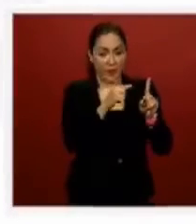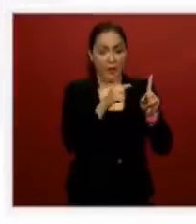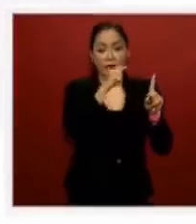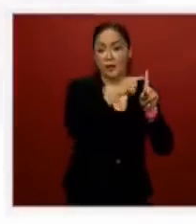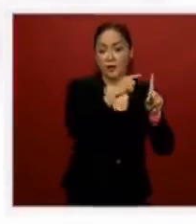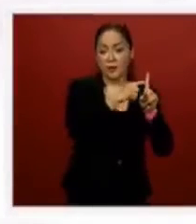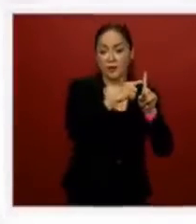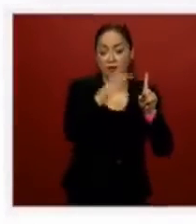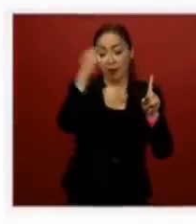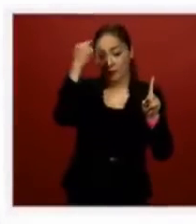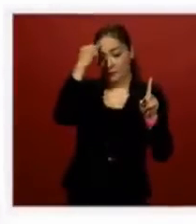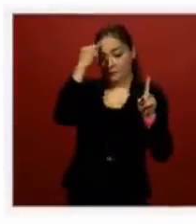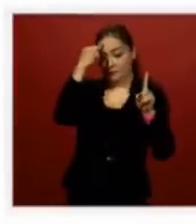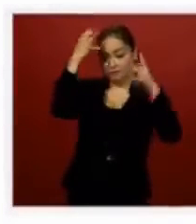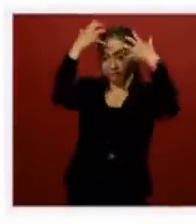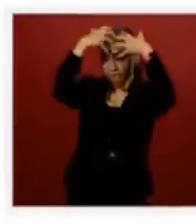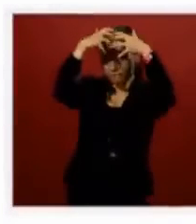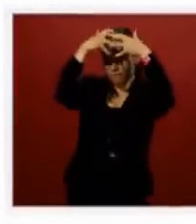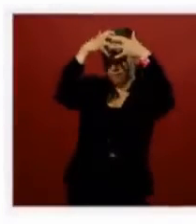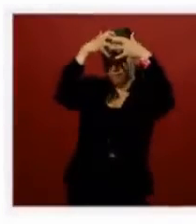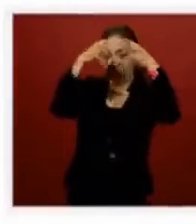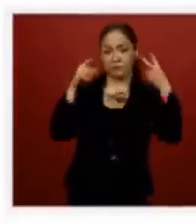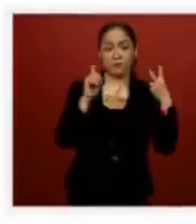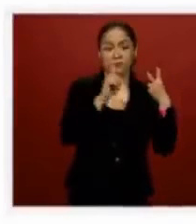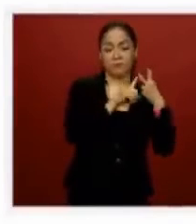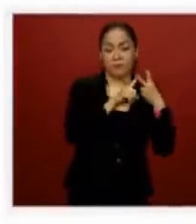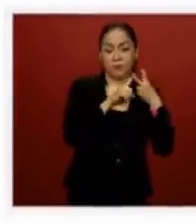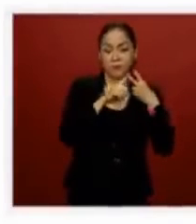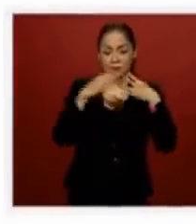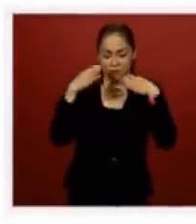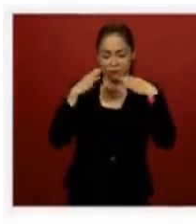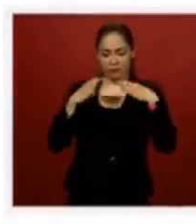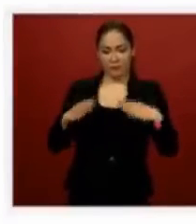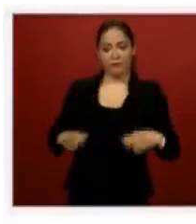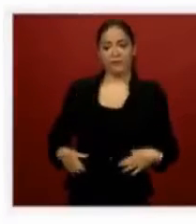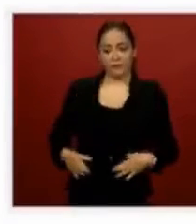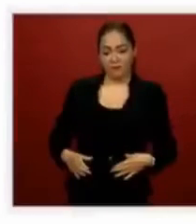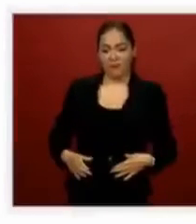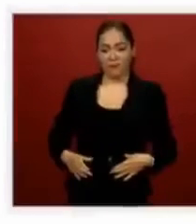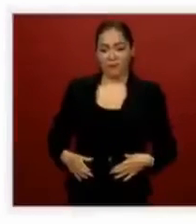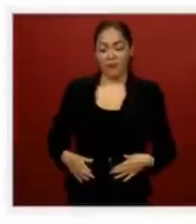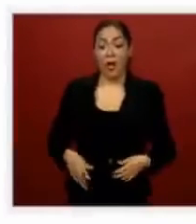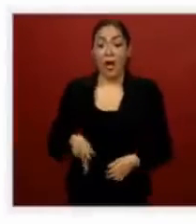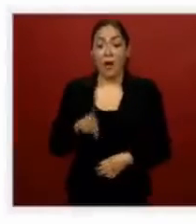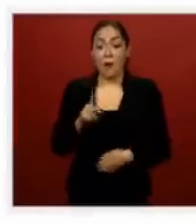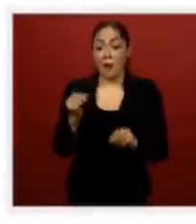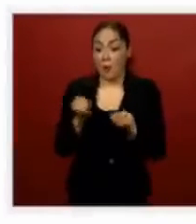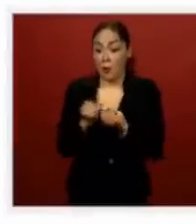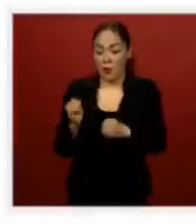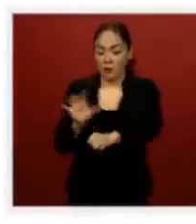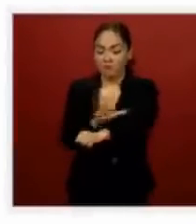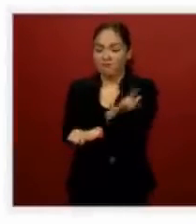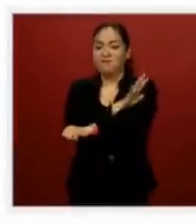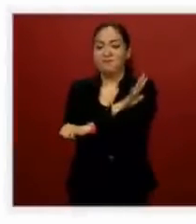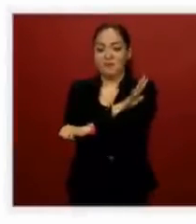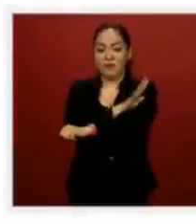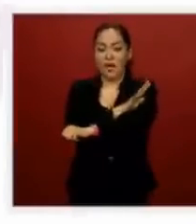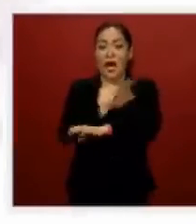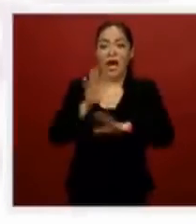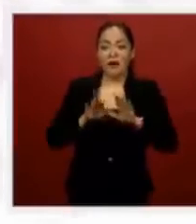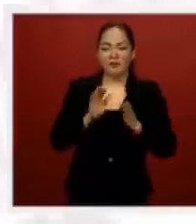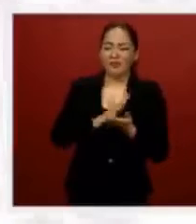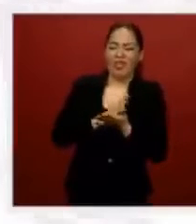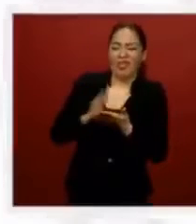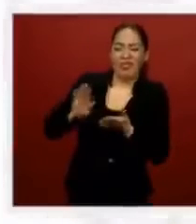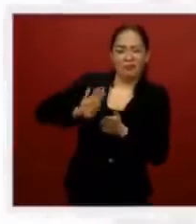dicho, es la cognitiva. La siguiente, la física, pero también la emocional, que se ha